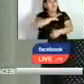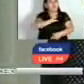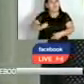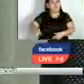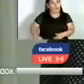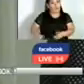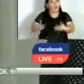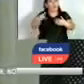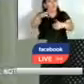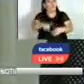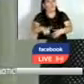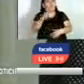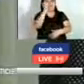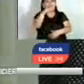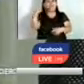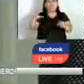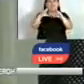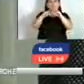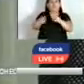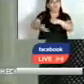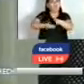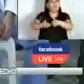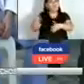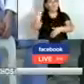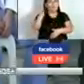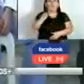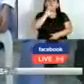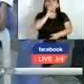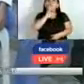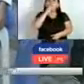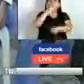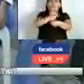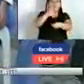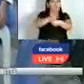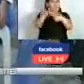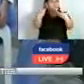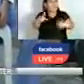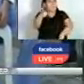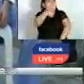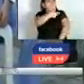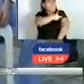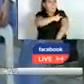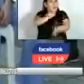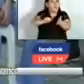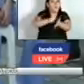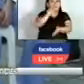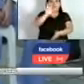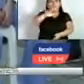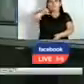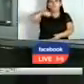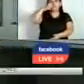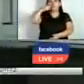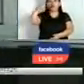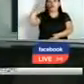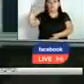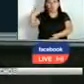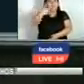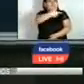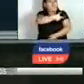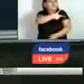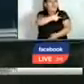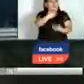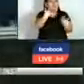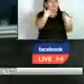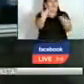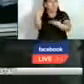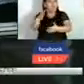del proceso de inmunización para este martes. Honduras y Guatemala terminaron de aplicar la primera fase de 5.000 dosis que recibieron, cada uno